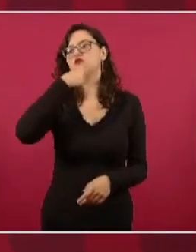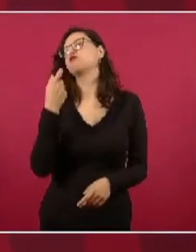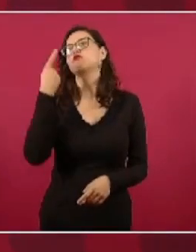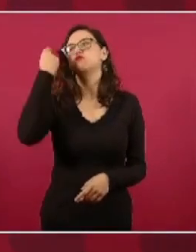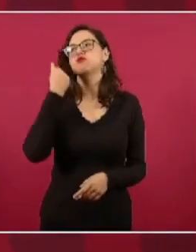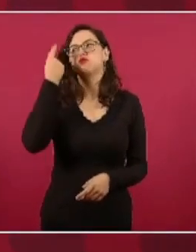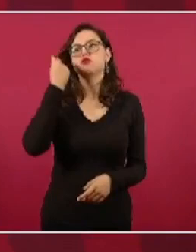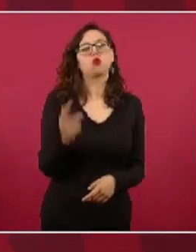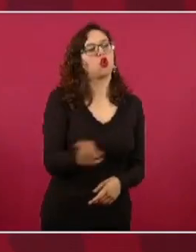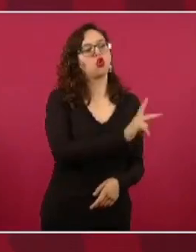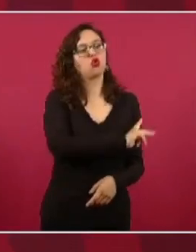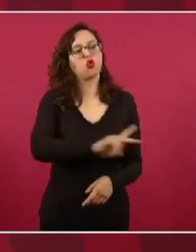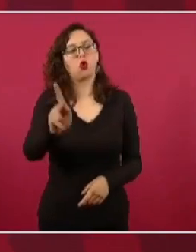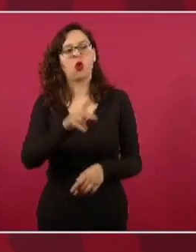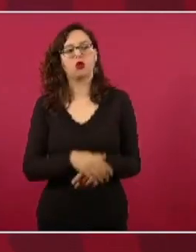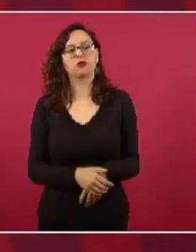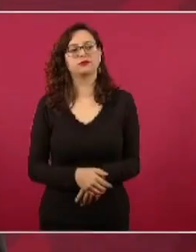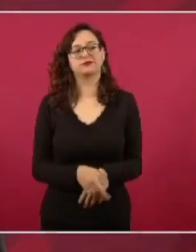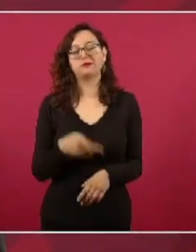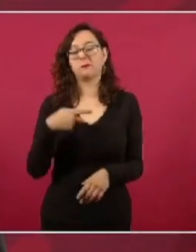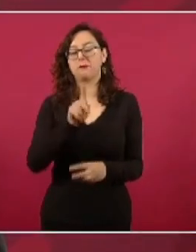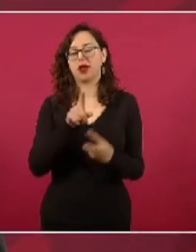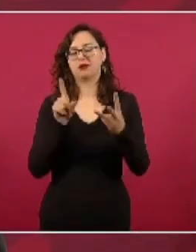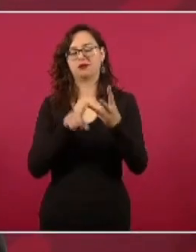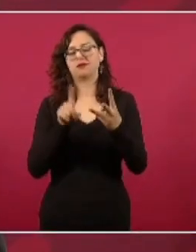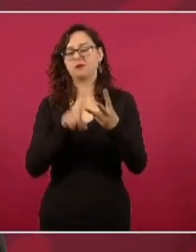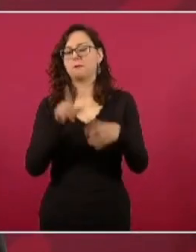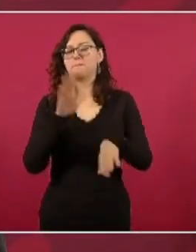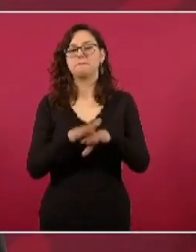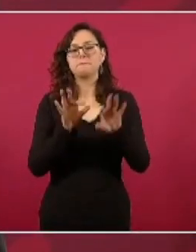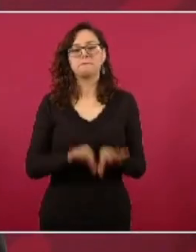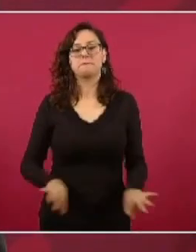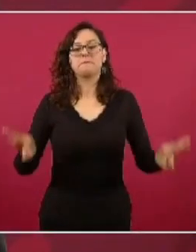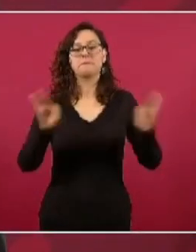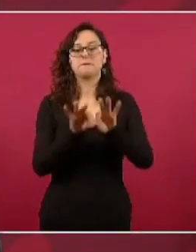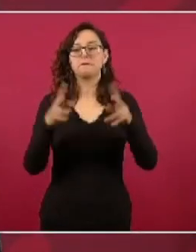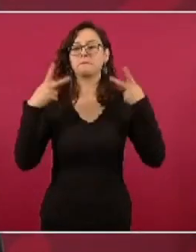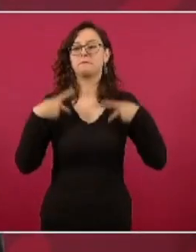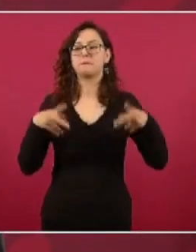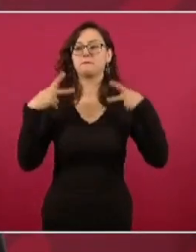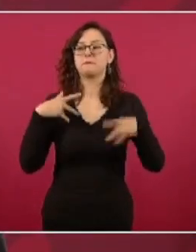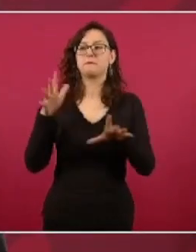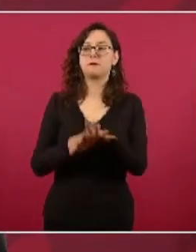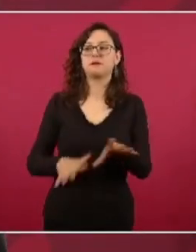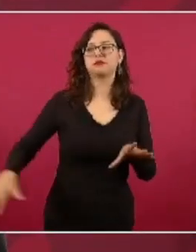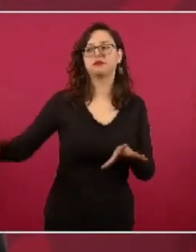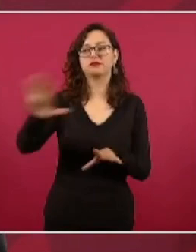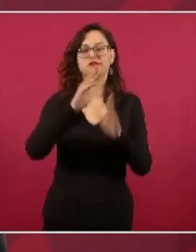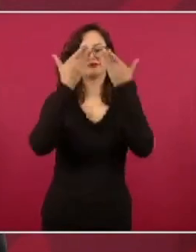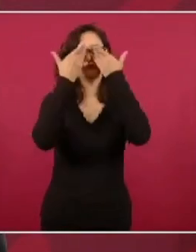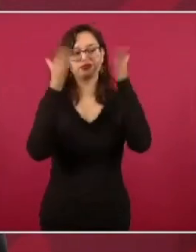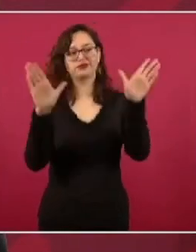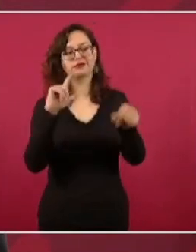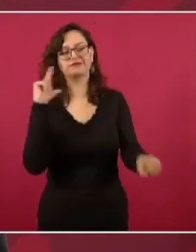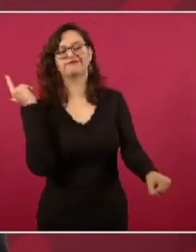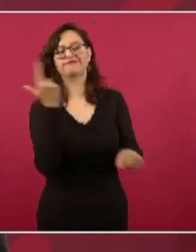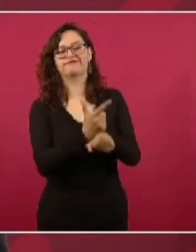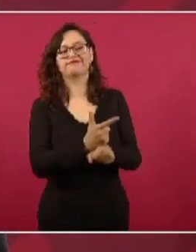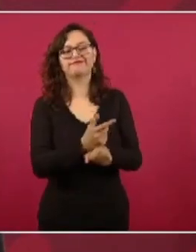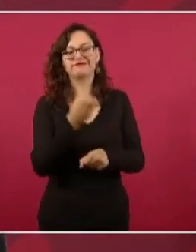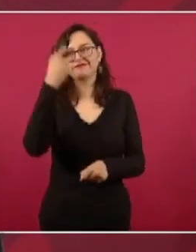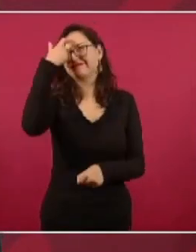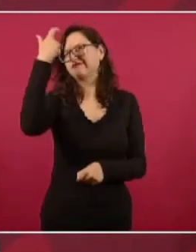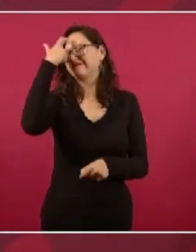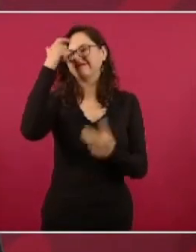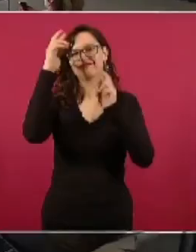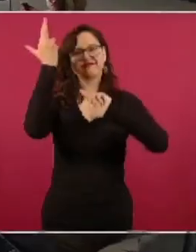conciencias, en la revolución de las conciencias. Ese es el avance mayor, eso